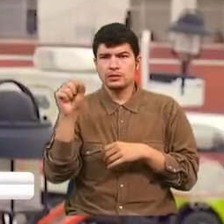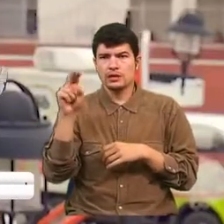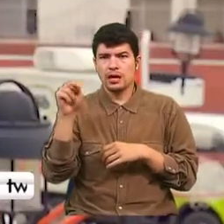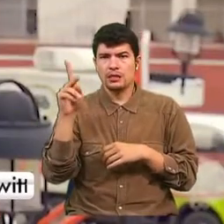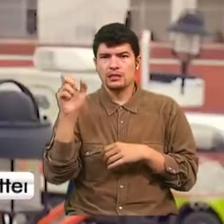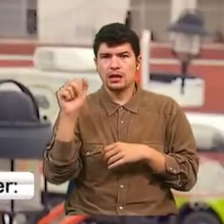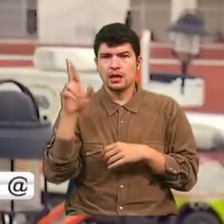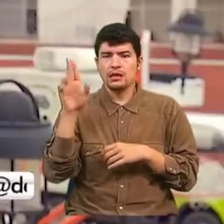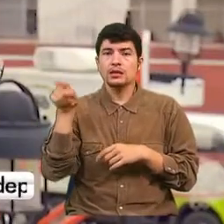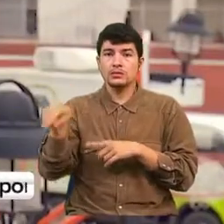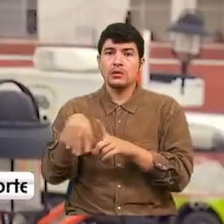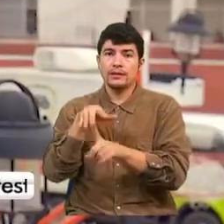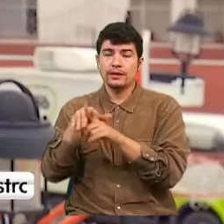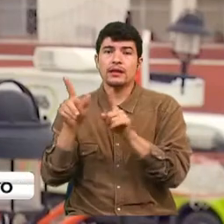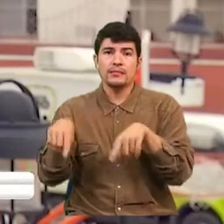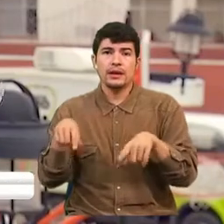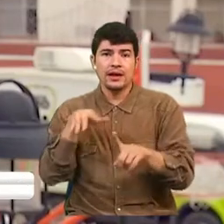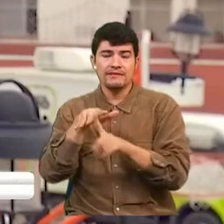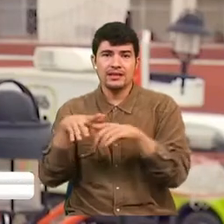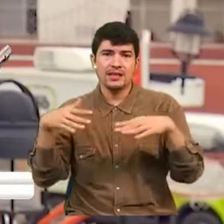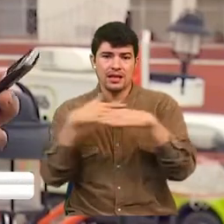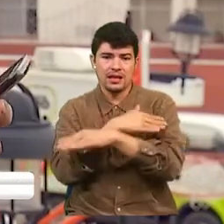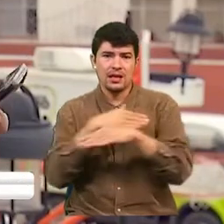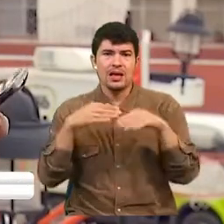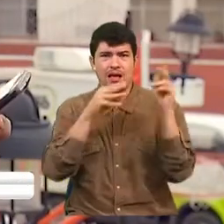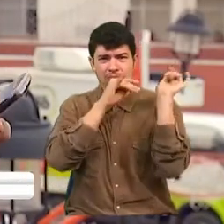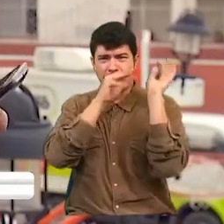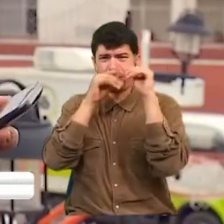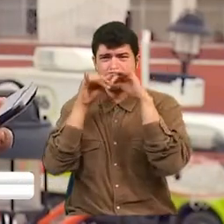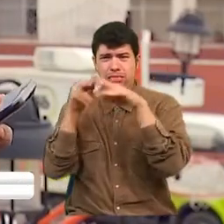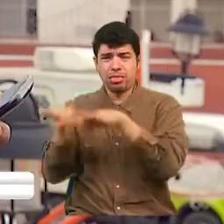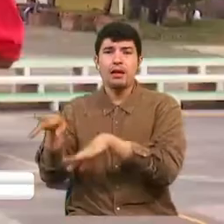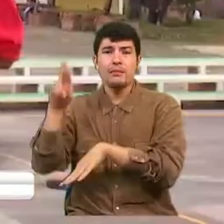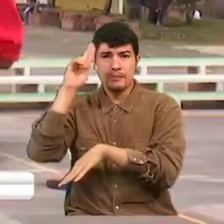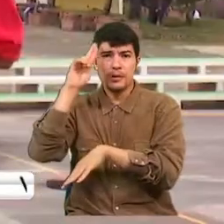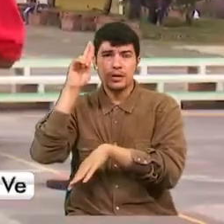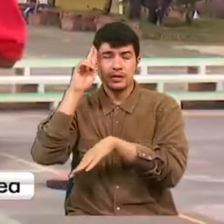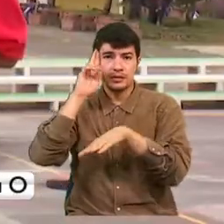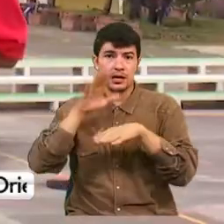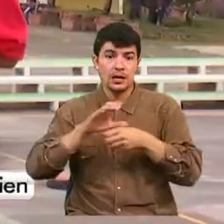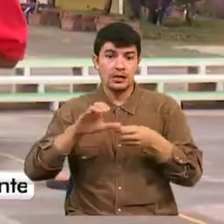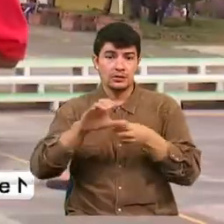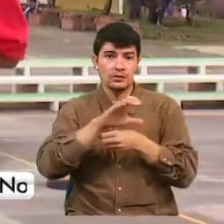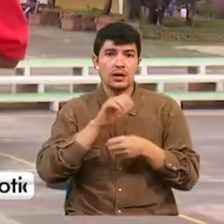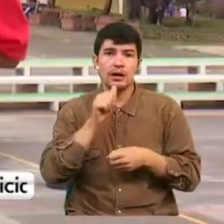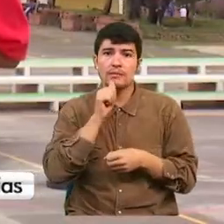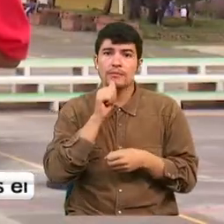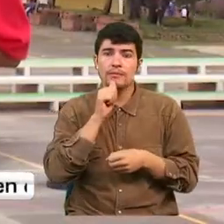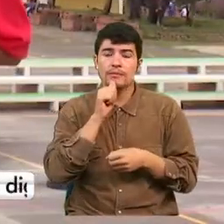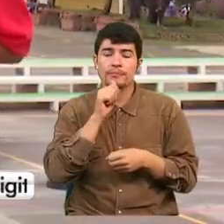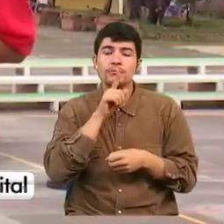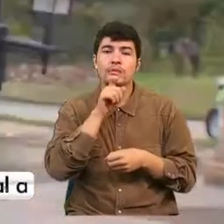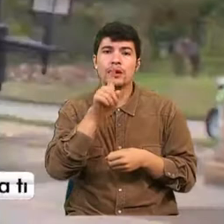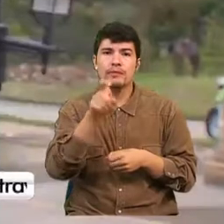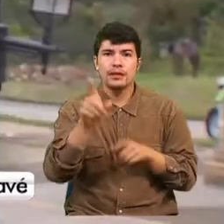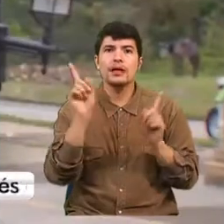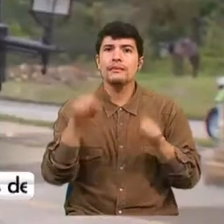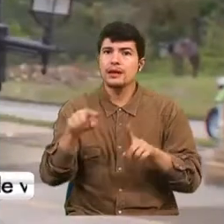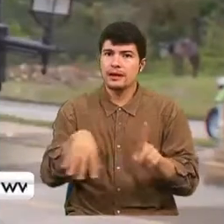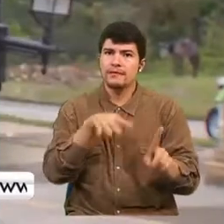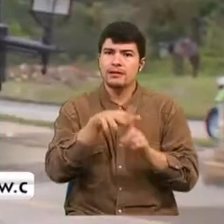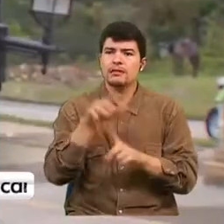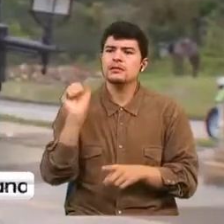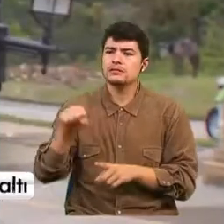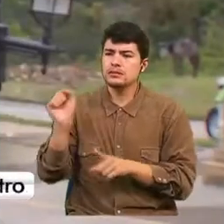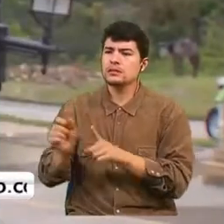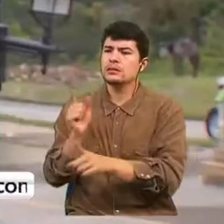y también en materia de vías y deslizamientos. Por eso en el área metropolitana de Bucaramanga pues también habían afectaciones. Así es, pues